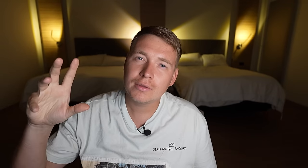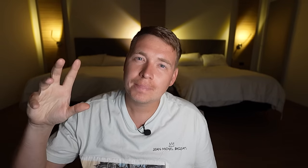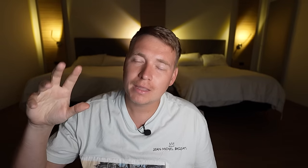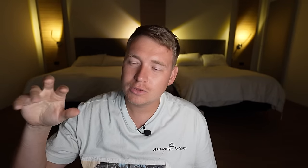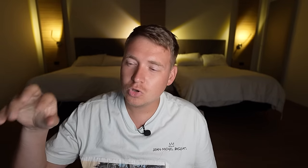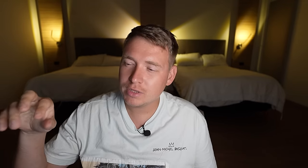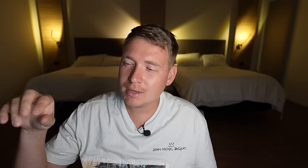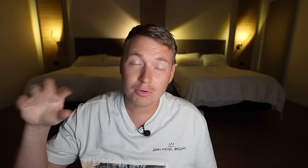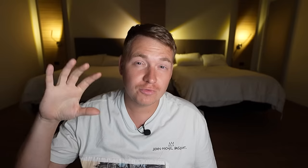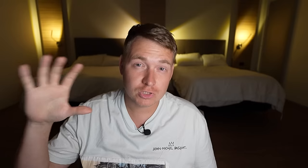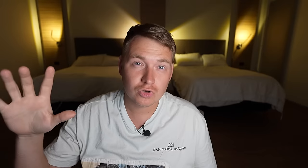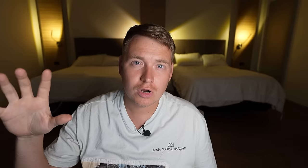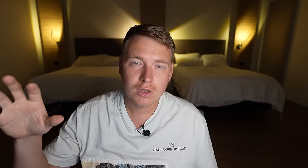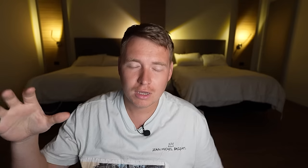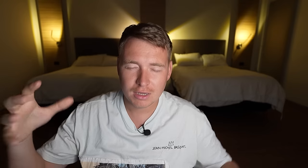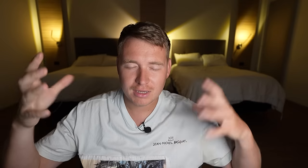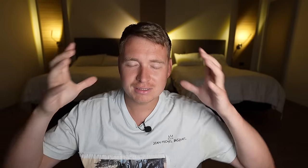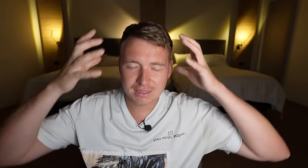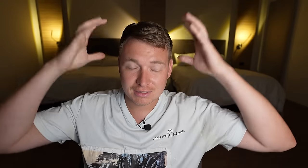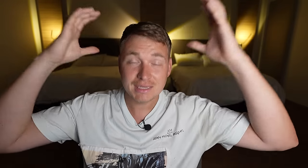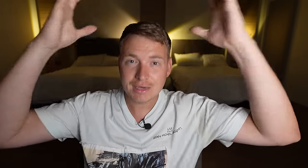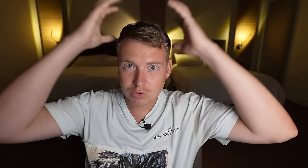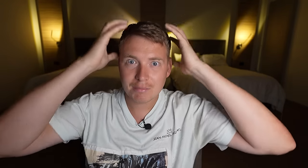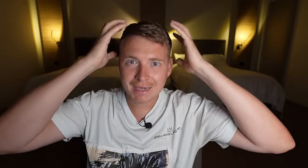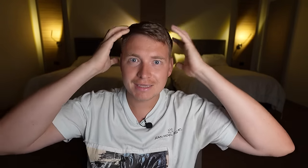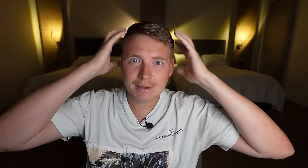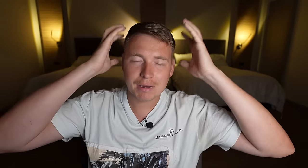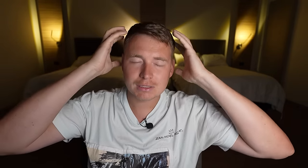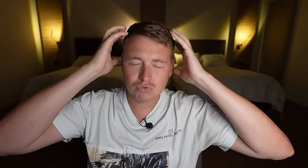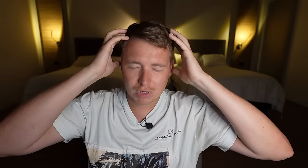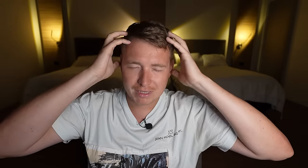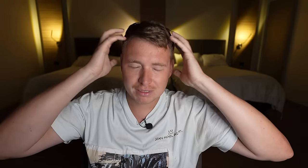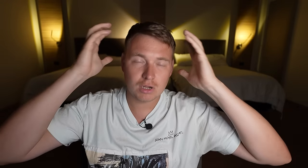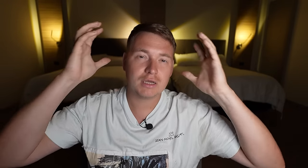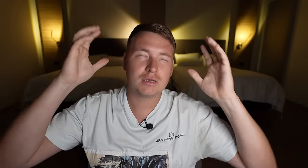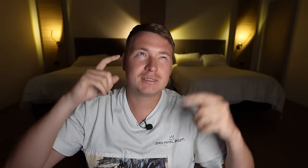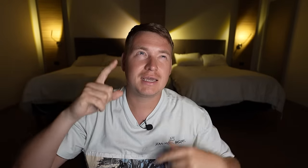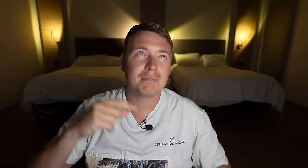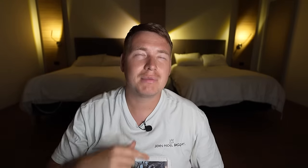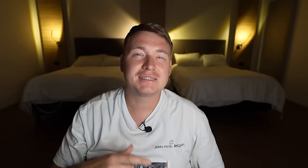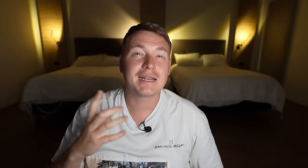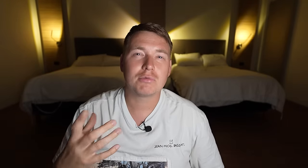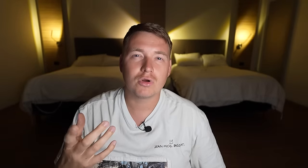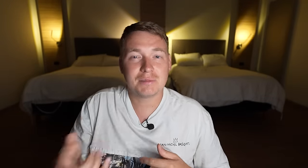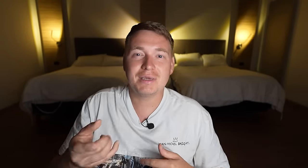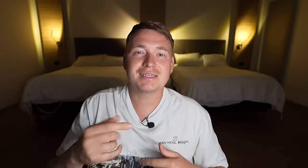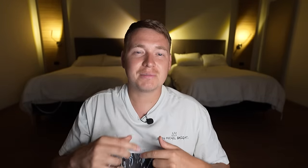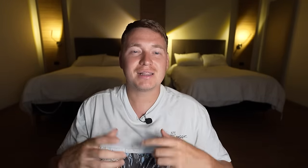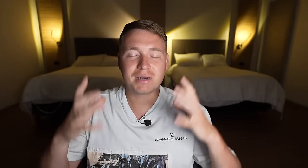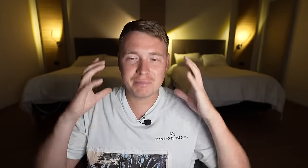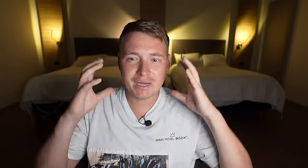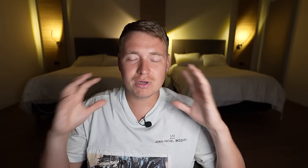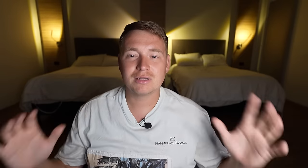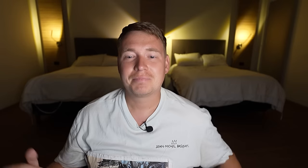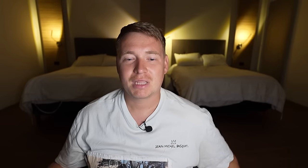habitación donde profesor tenía una máquina para su cabeza se llamaba cerebro también esta